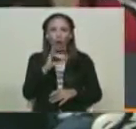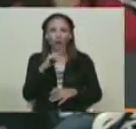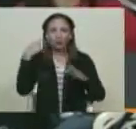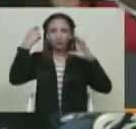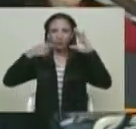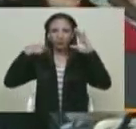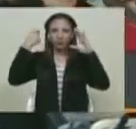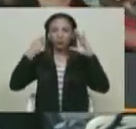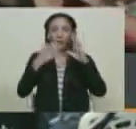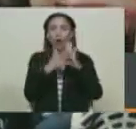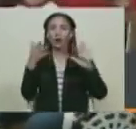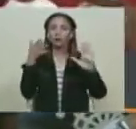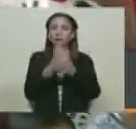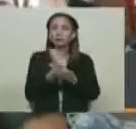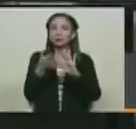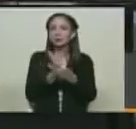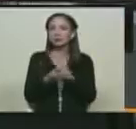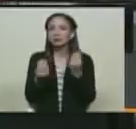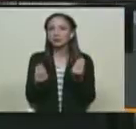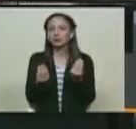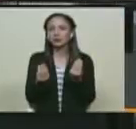el código BQR,